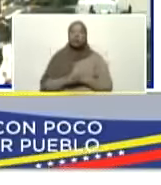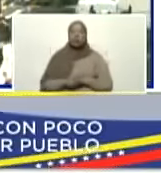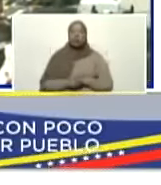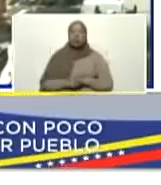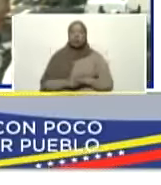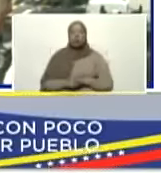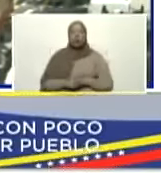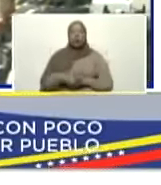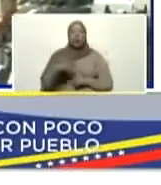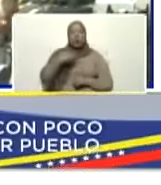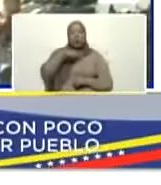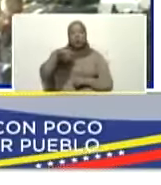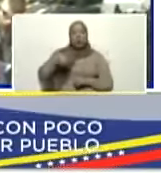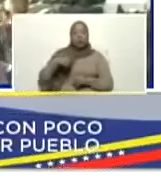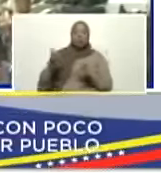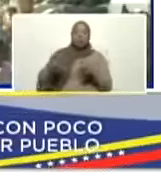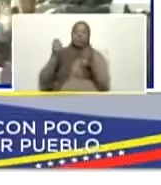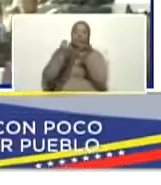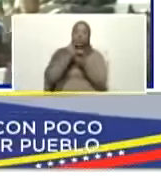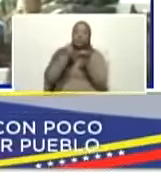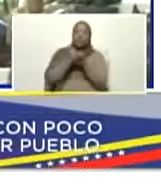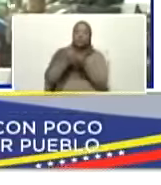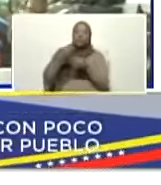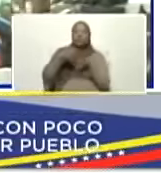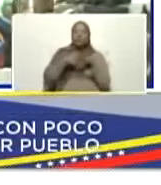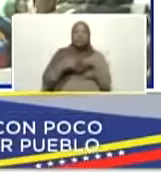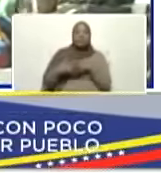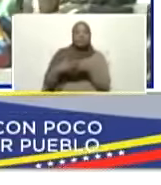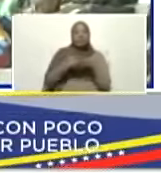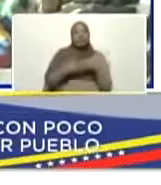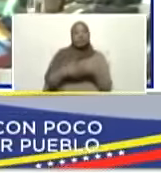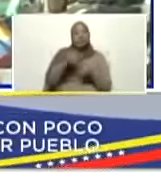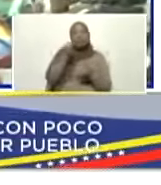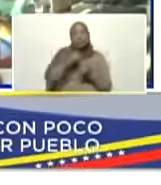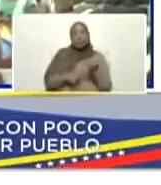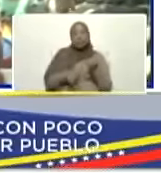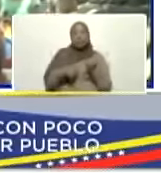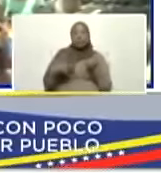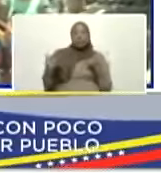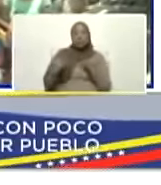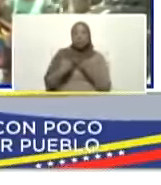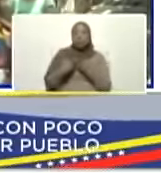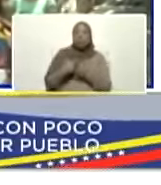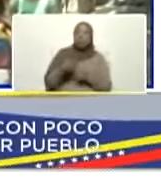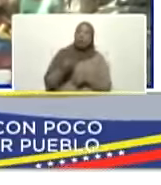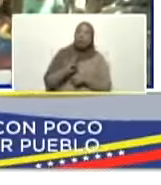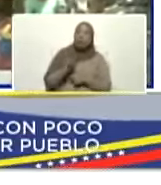El orgullo de no haber permitido que el imperio estadounidense y los apellidos le pusieran las garras a Venezuela.